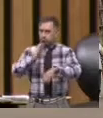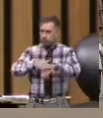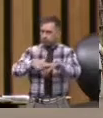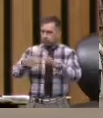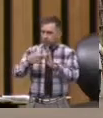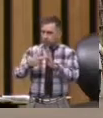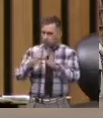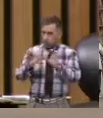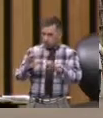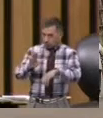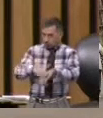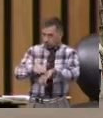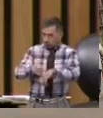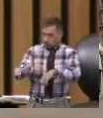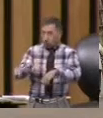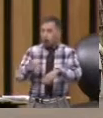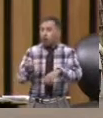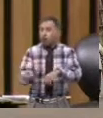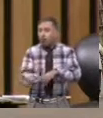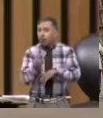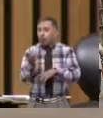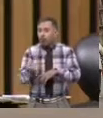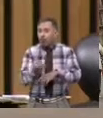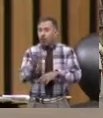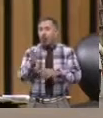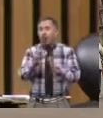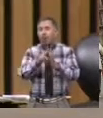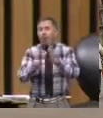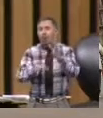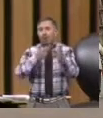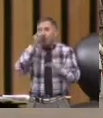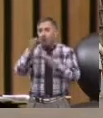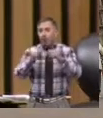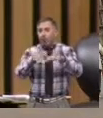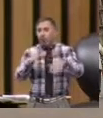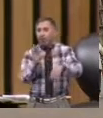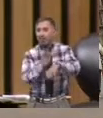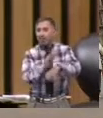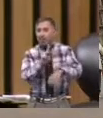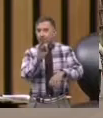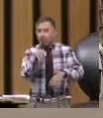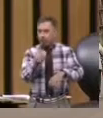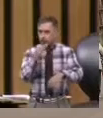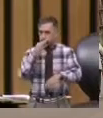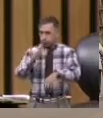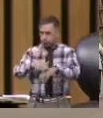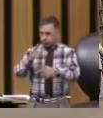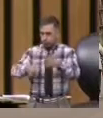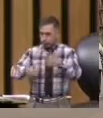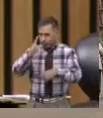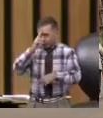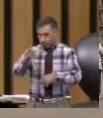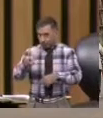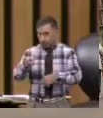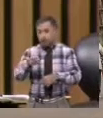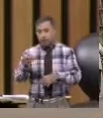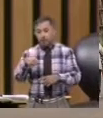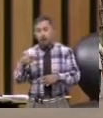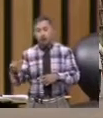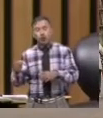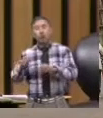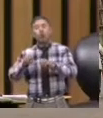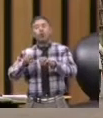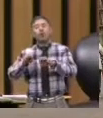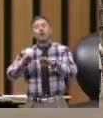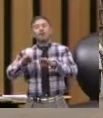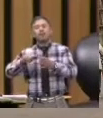las publicaciones con propaganda electoral al favor del Partido Verde. A su vez, la Unidad Técnica de lo Contencioso Electoral dio